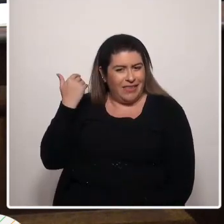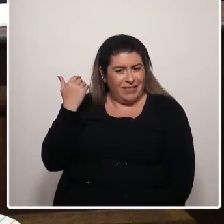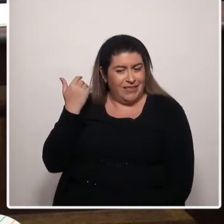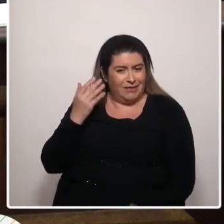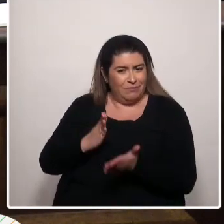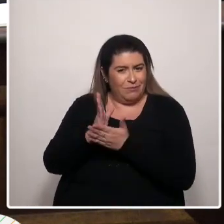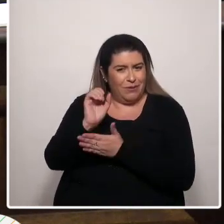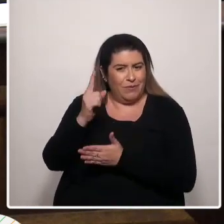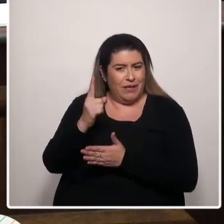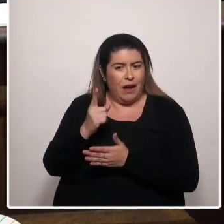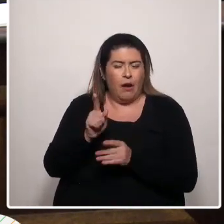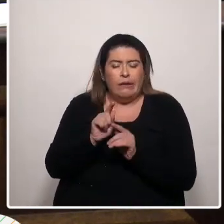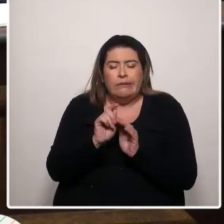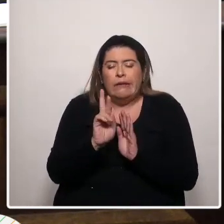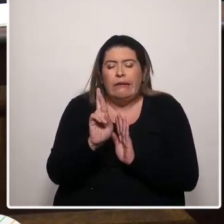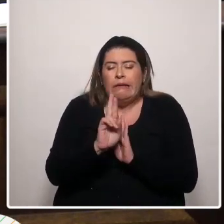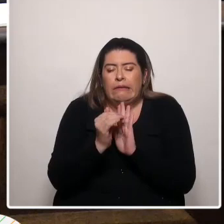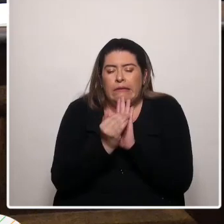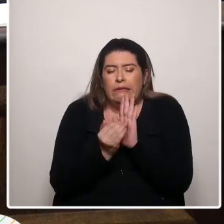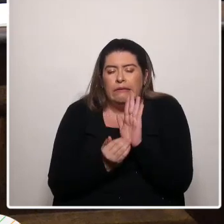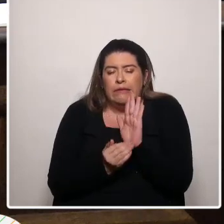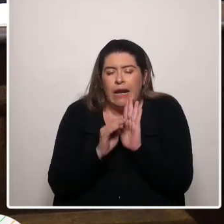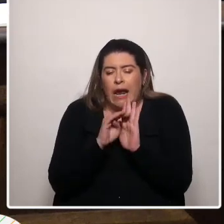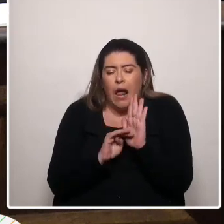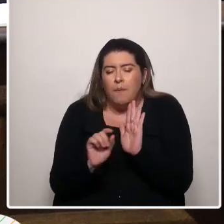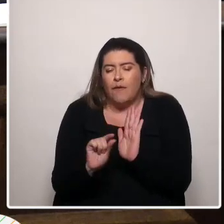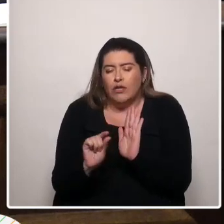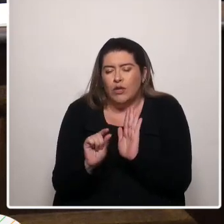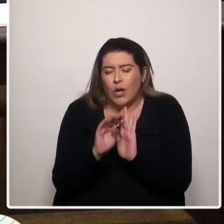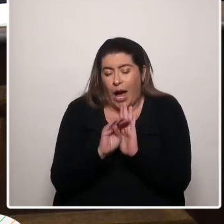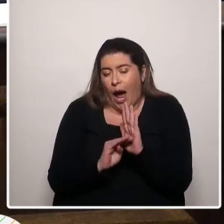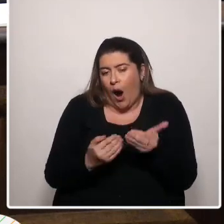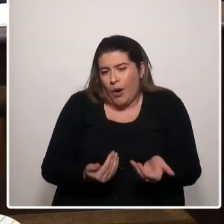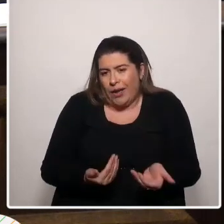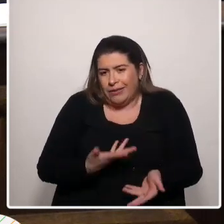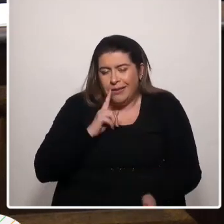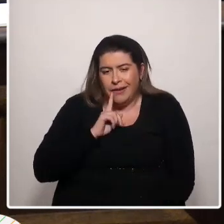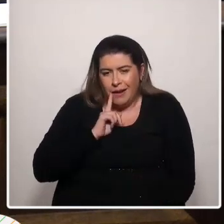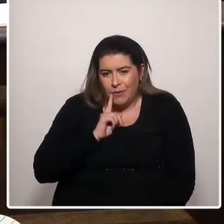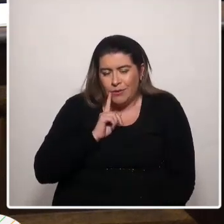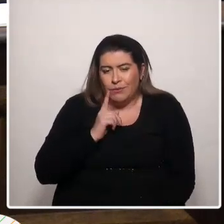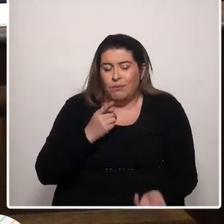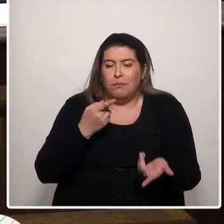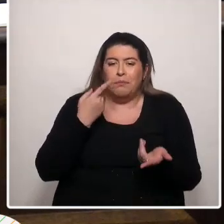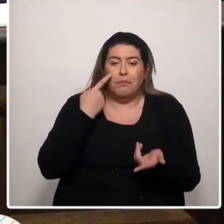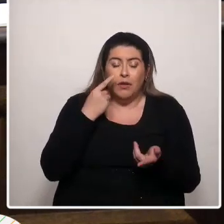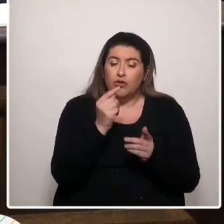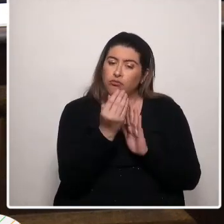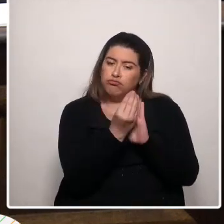regla precaria, ¿verdad?, en términos de que son reglas provisionales, de todas maneras son